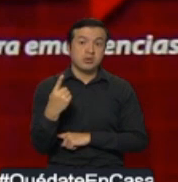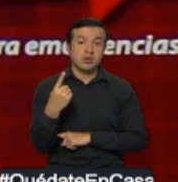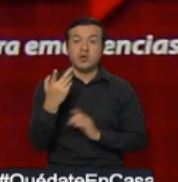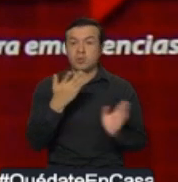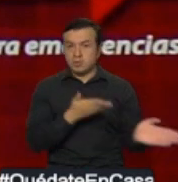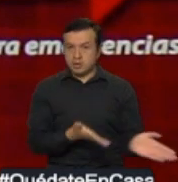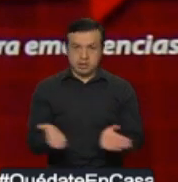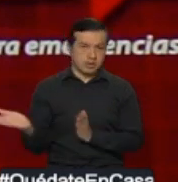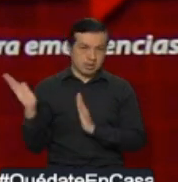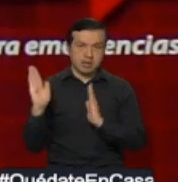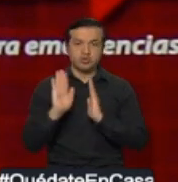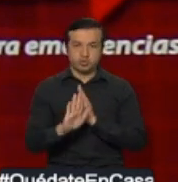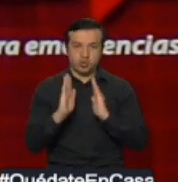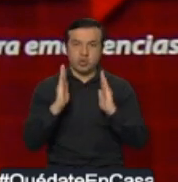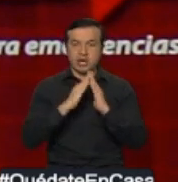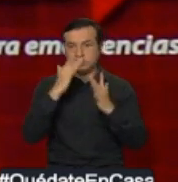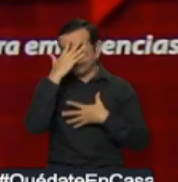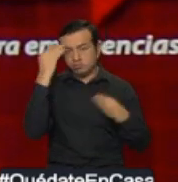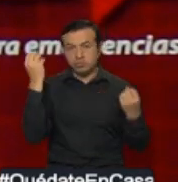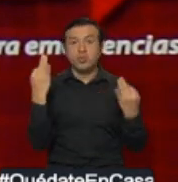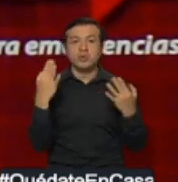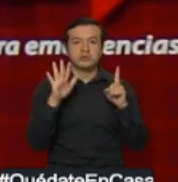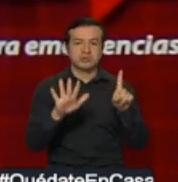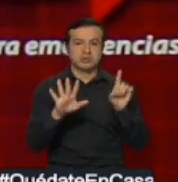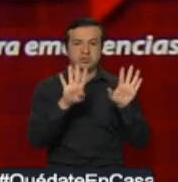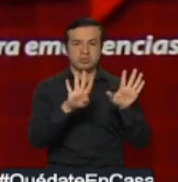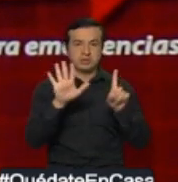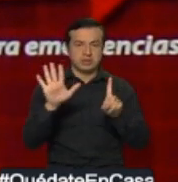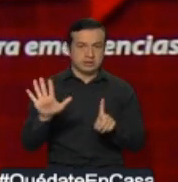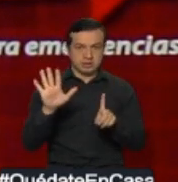hospitalaria 696.